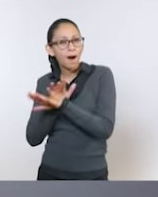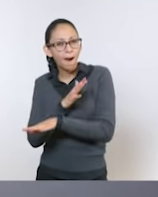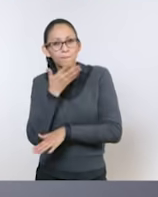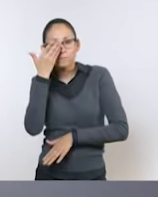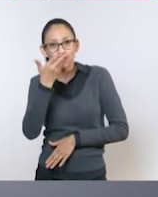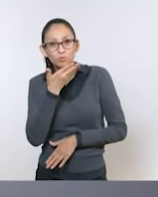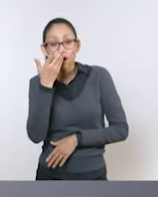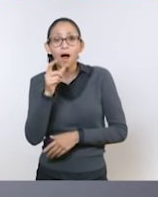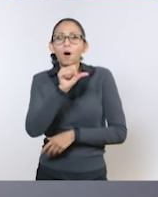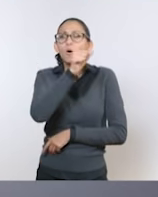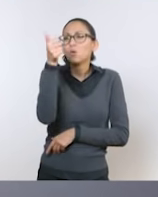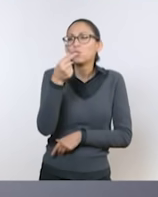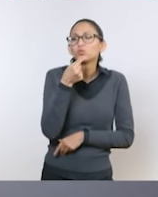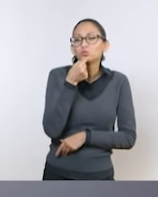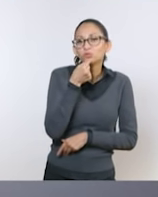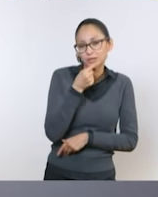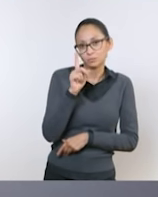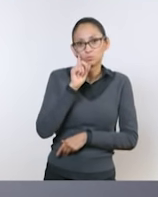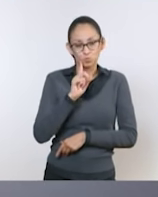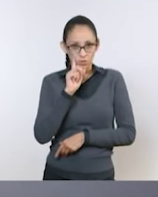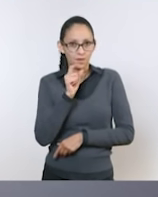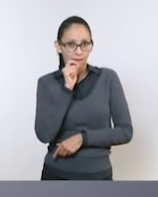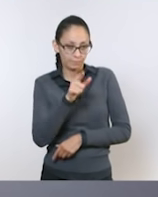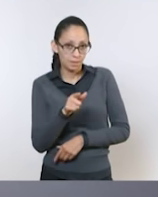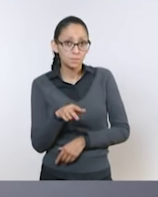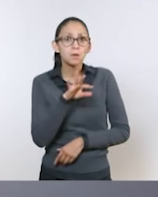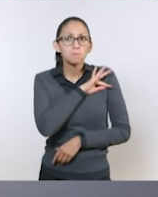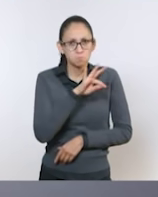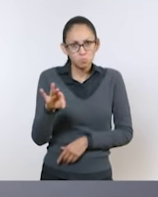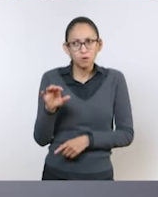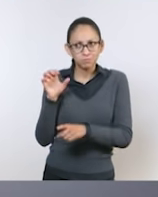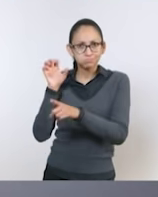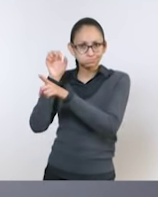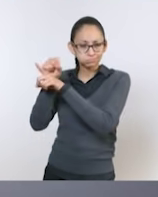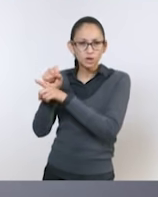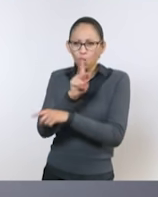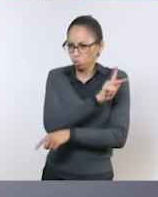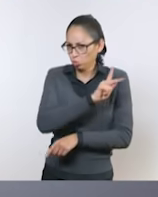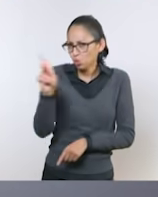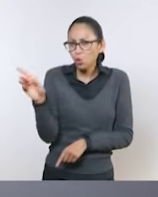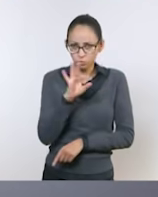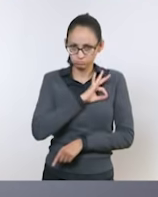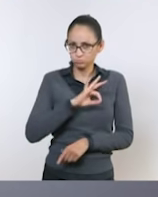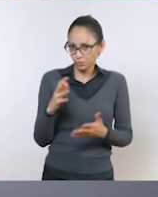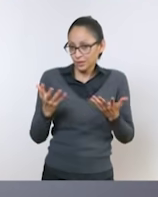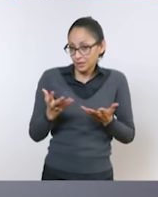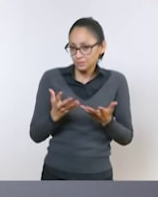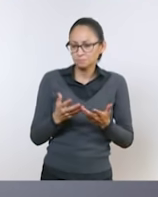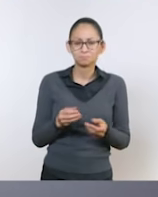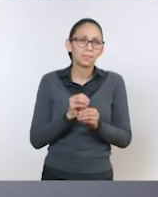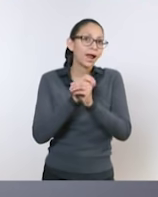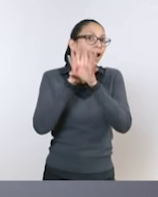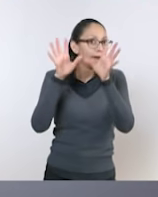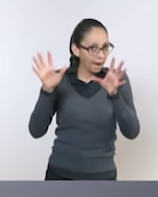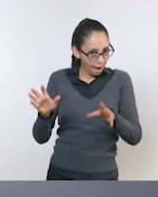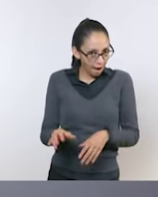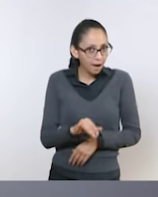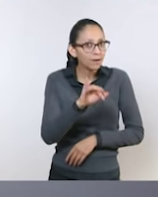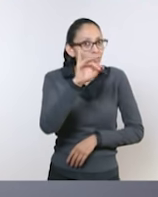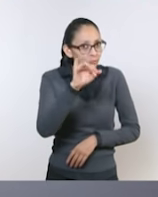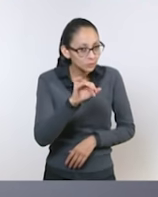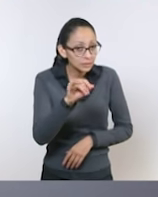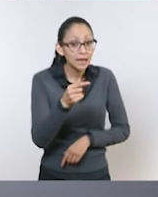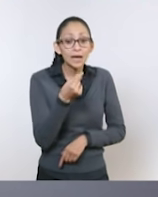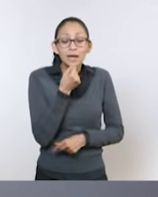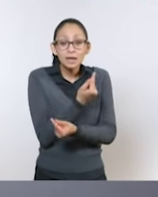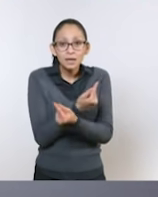cambiando sus hábitos, otros niños y otras niñas también lo pueden lograr. Yo creo que todos lo podemos lograr. ¡Claro